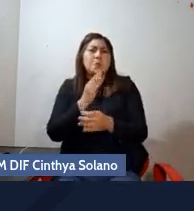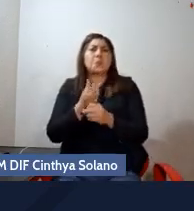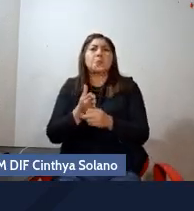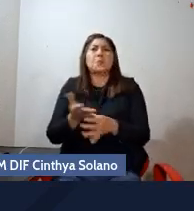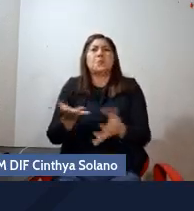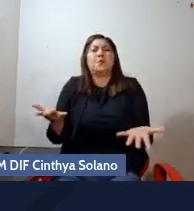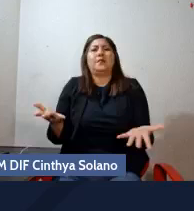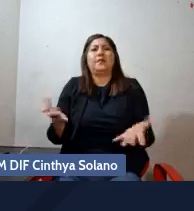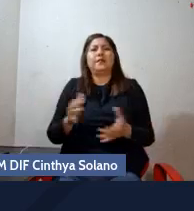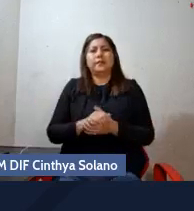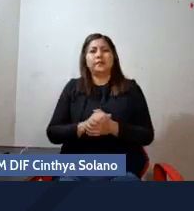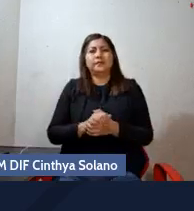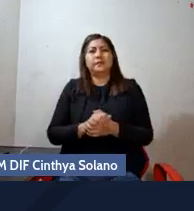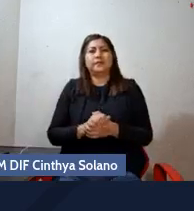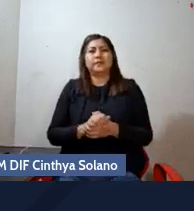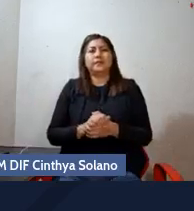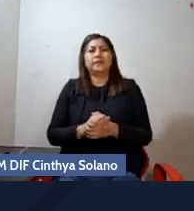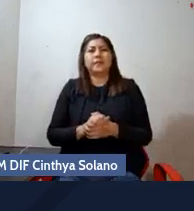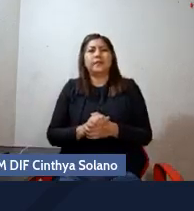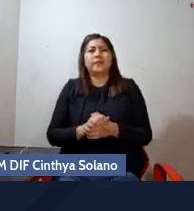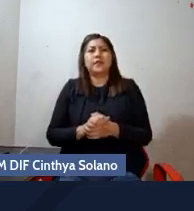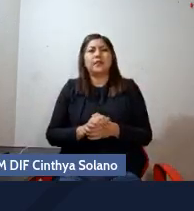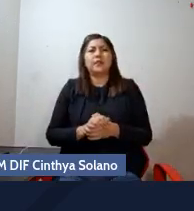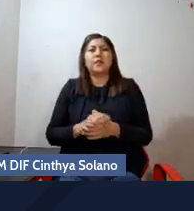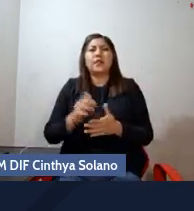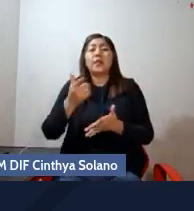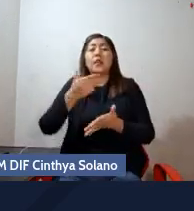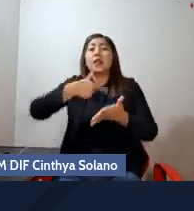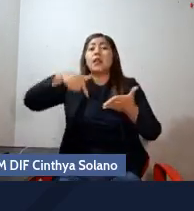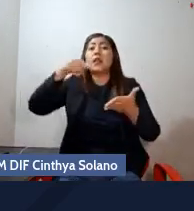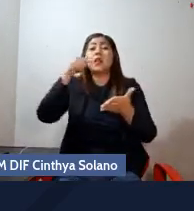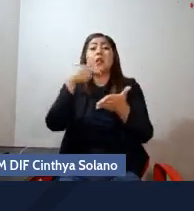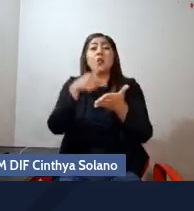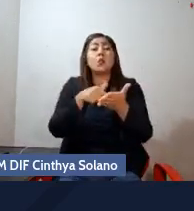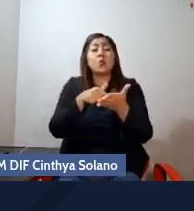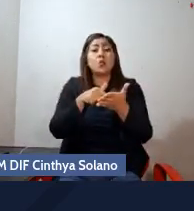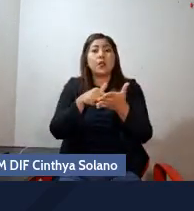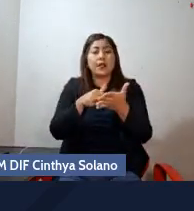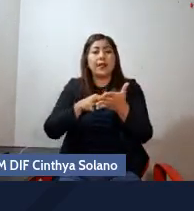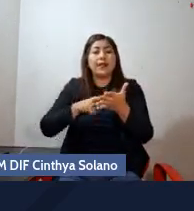el hecho desafortunadamente se estuvo presentando.